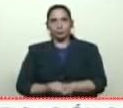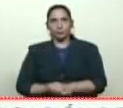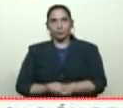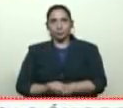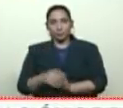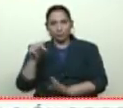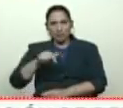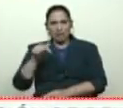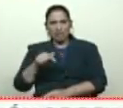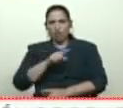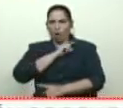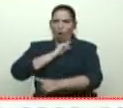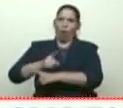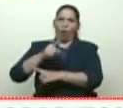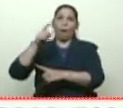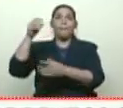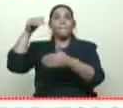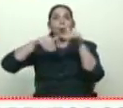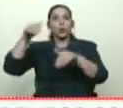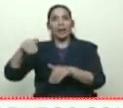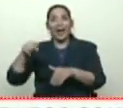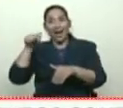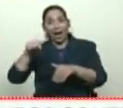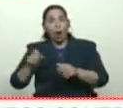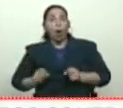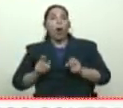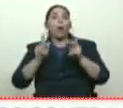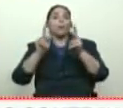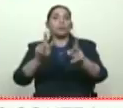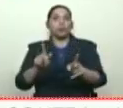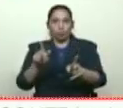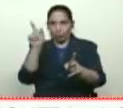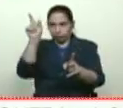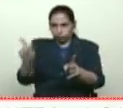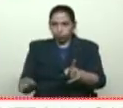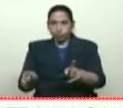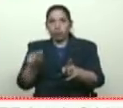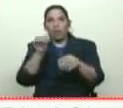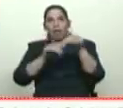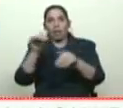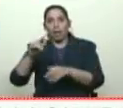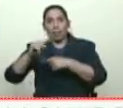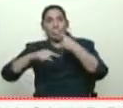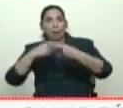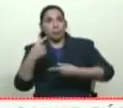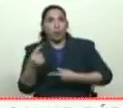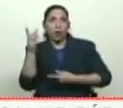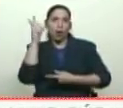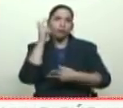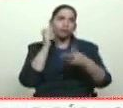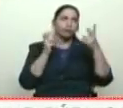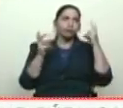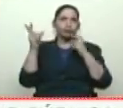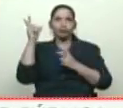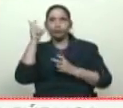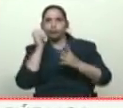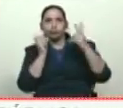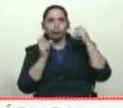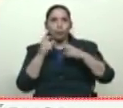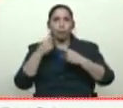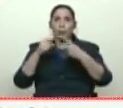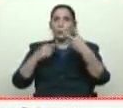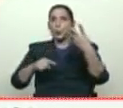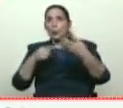Aquí votar es una opción que tiene el elector después de escuchar las distintas propuestas. Aquí hubo gente